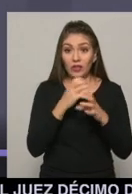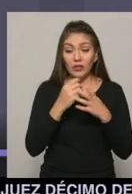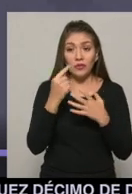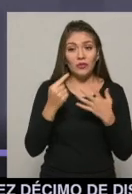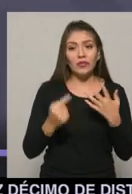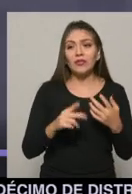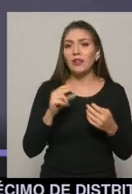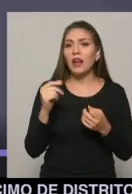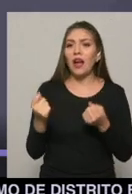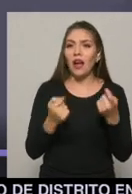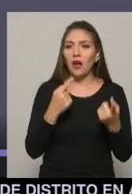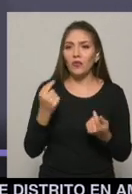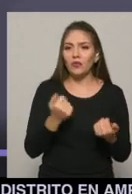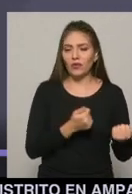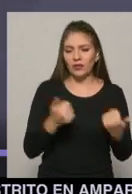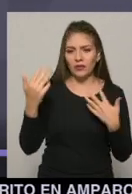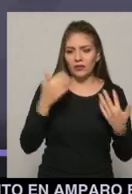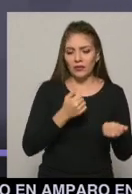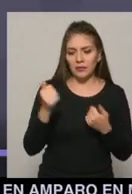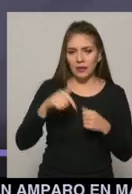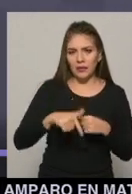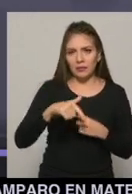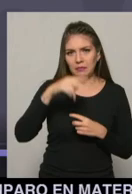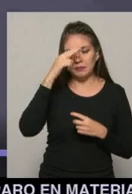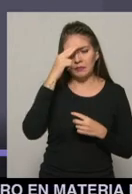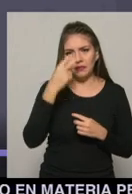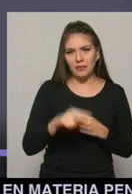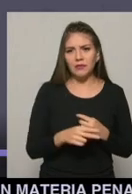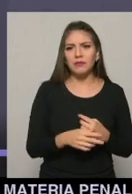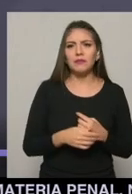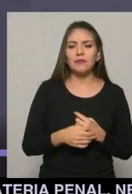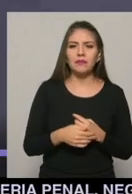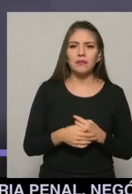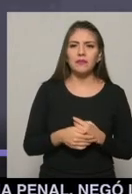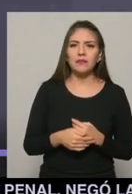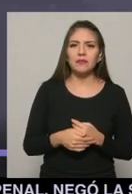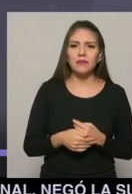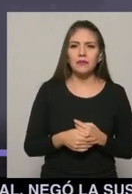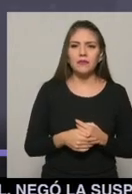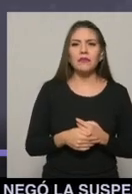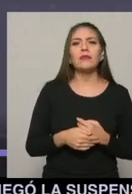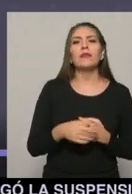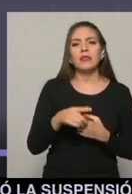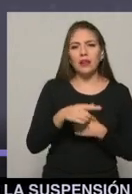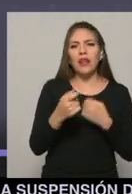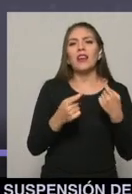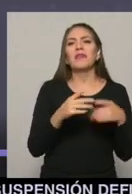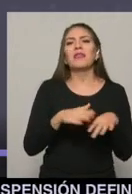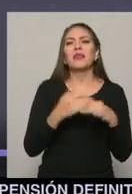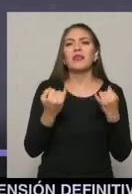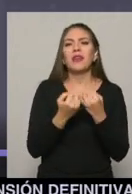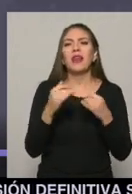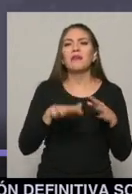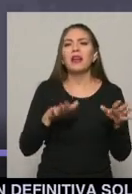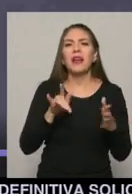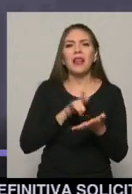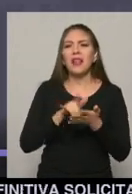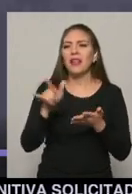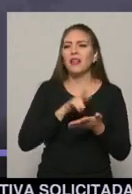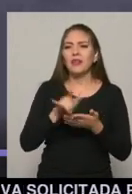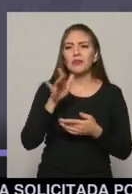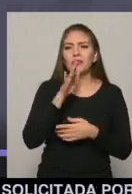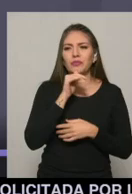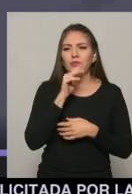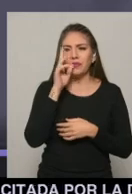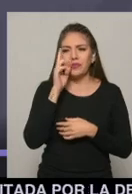llevan desde México. Algunos, porque también están las cuestiones de los aeropuertos, de que hay ciertos, pero